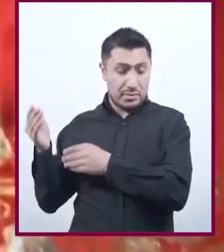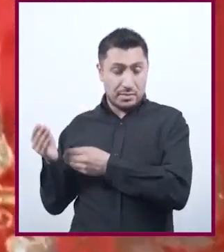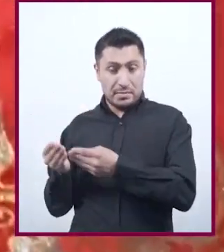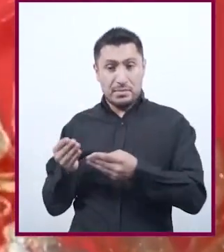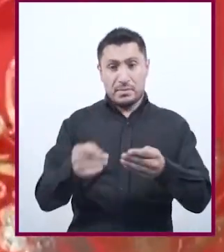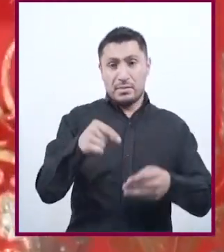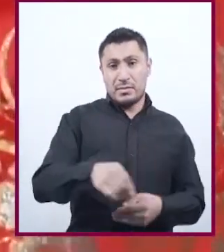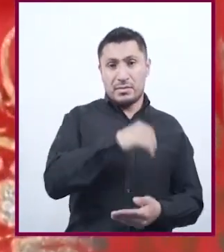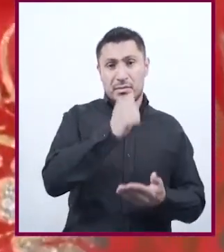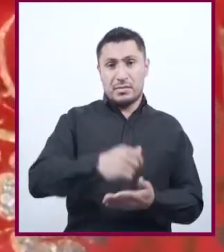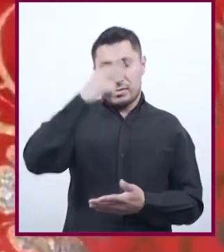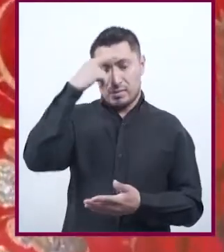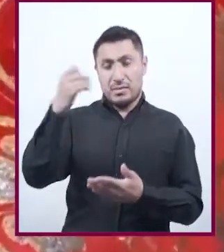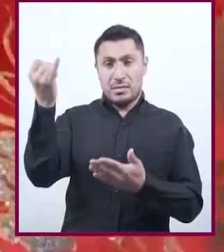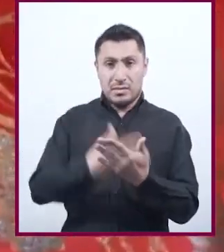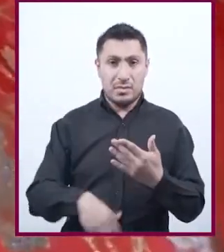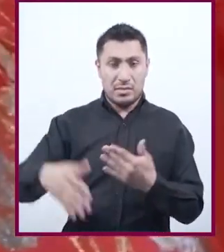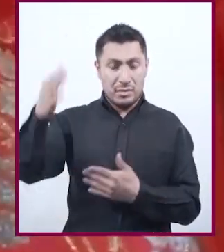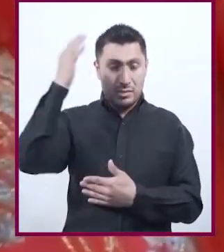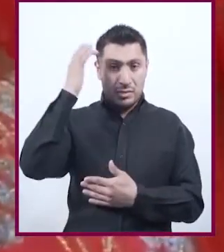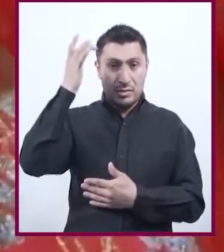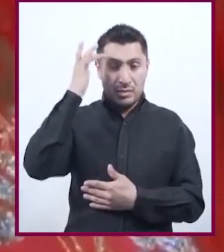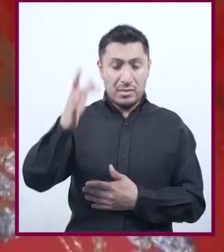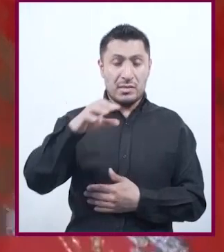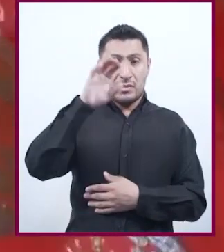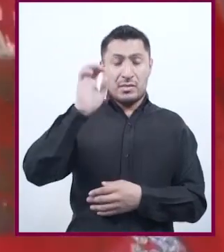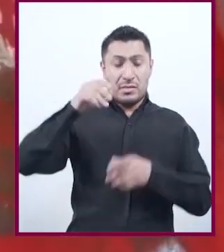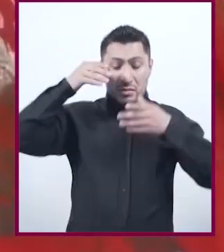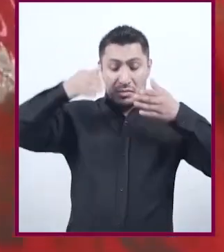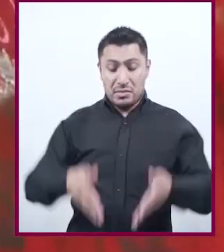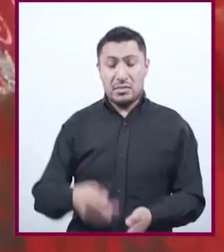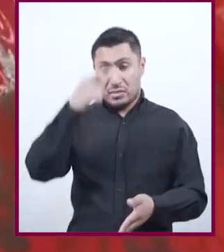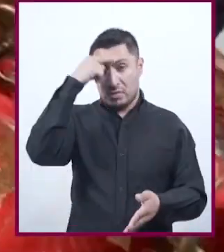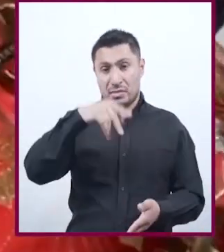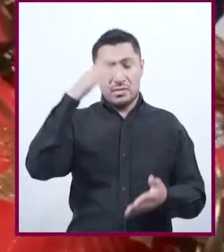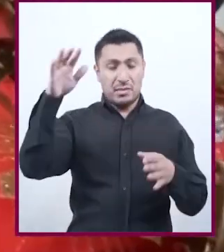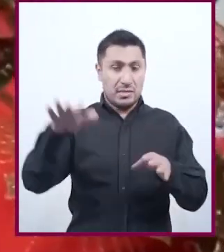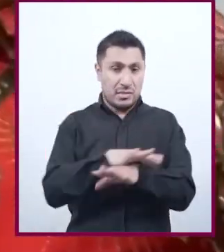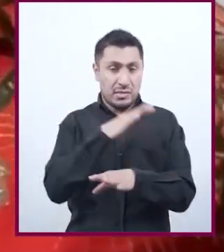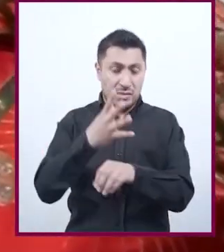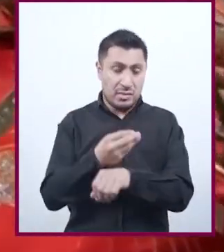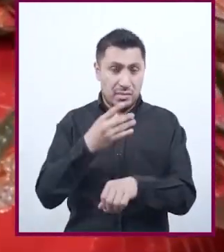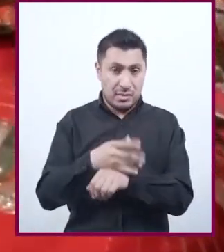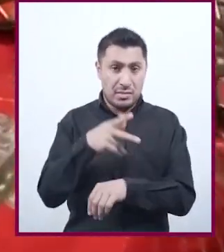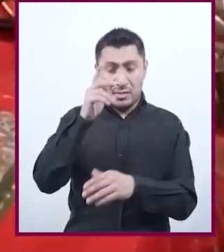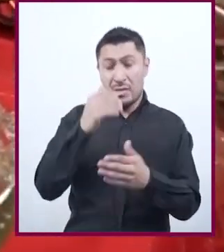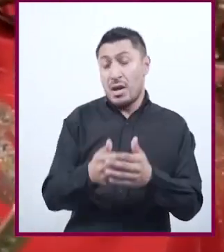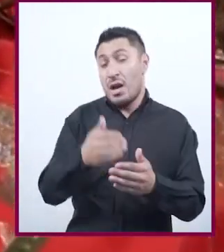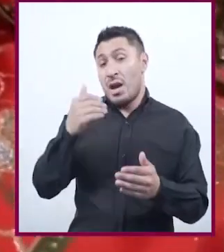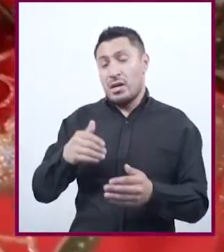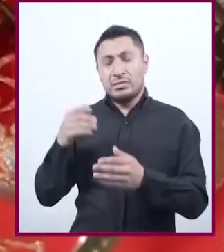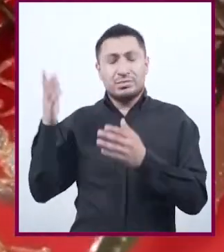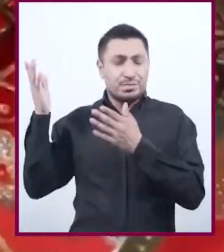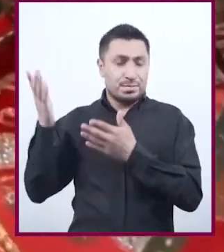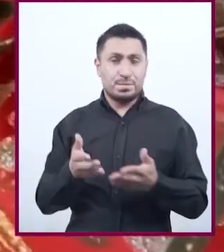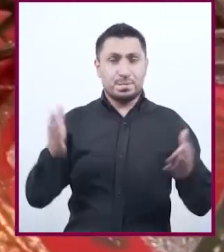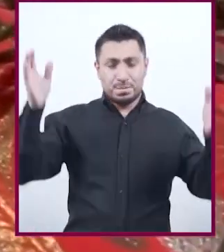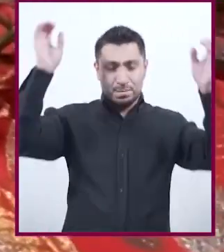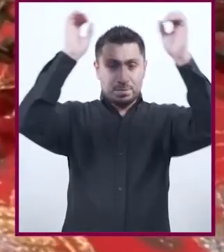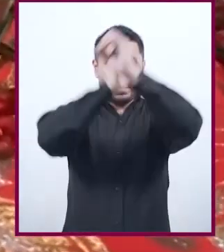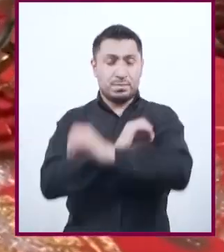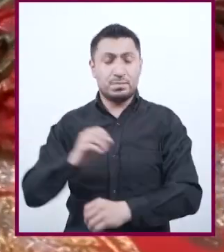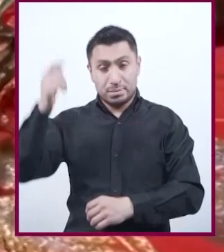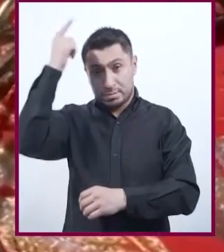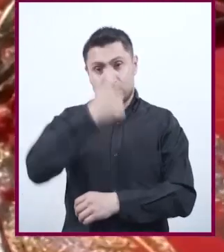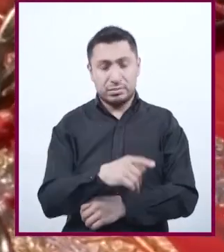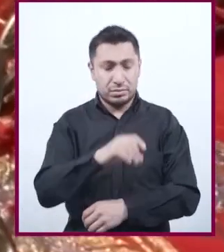de México una imagen del Señor del Santo Entierro para ser restaurada. Solo que antes de llegar a su destino, les cayó la noche